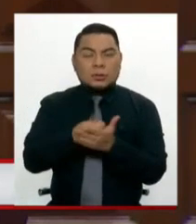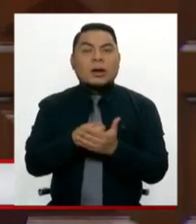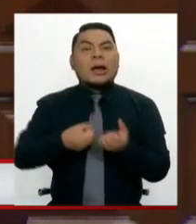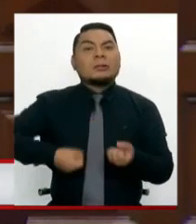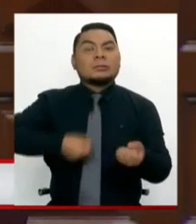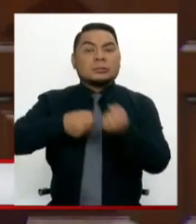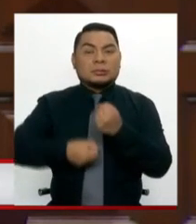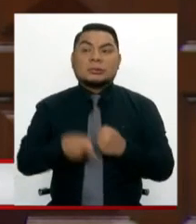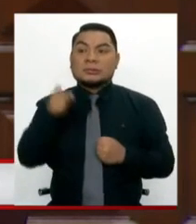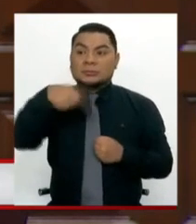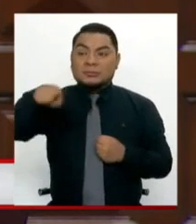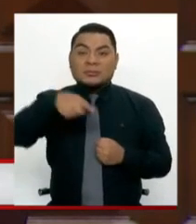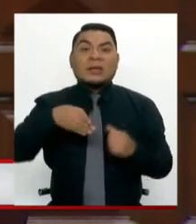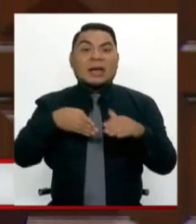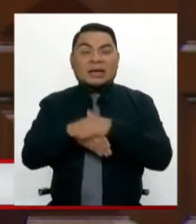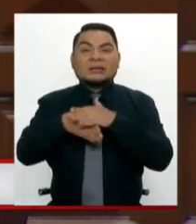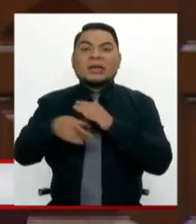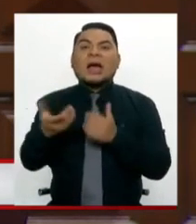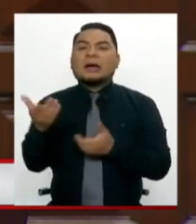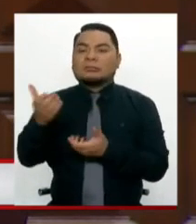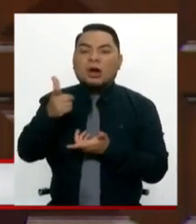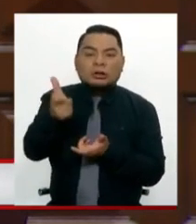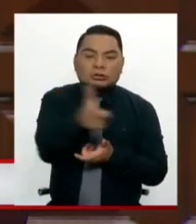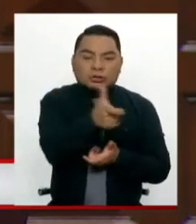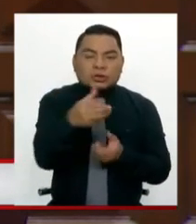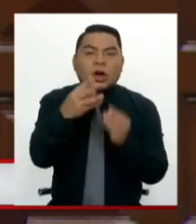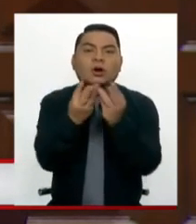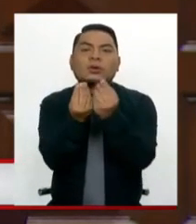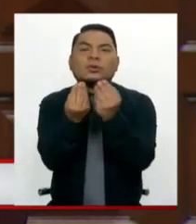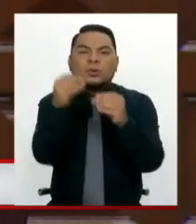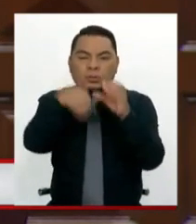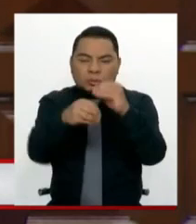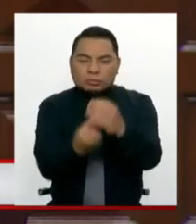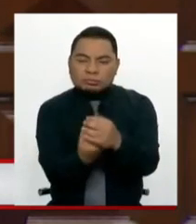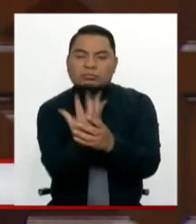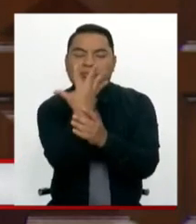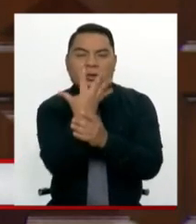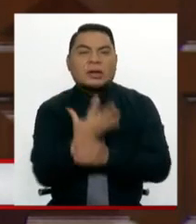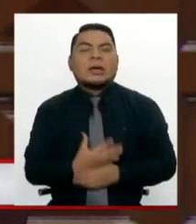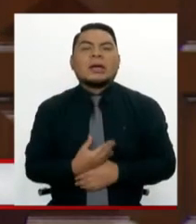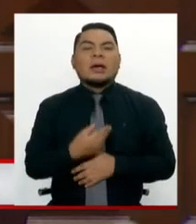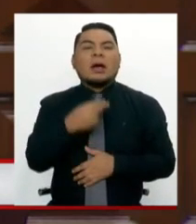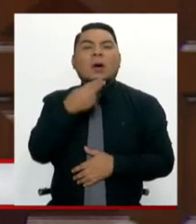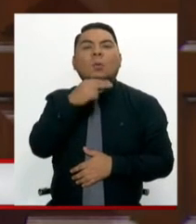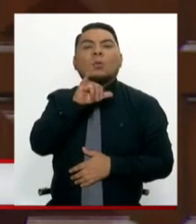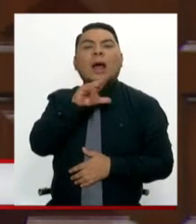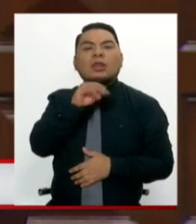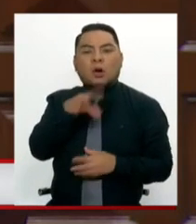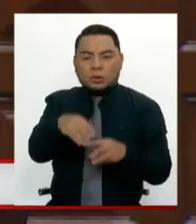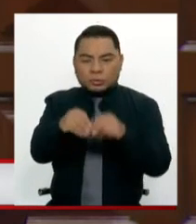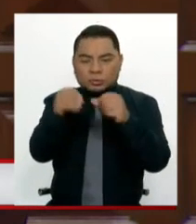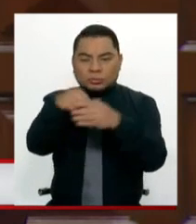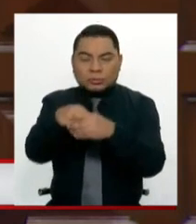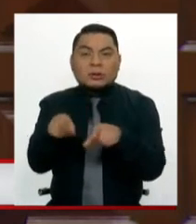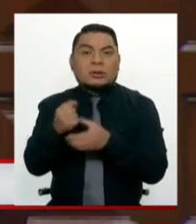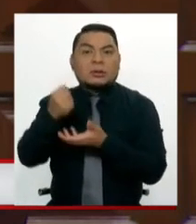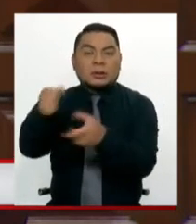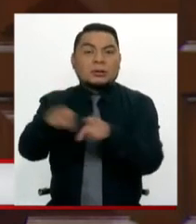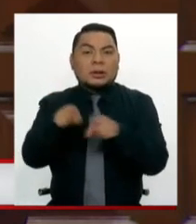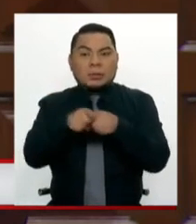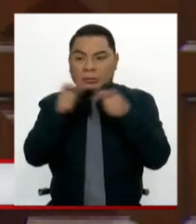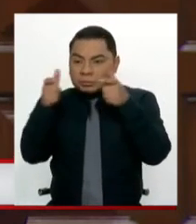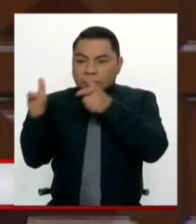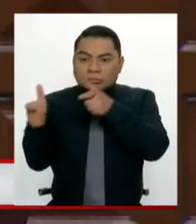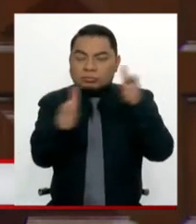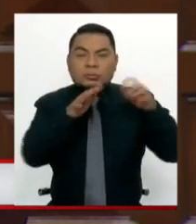agropecuario, acceso a fertilizantes, semillas y guano de islas, información de precios, monitoreo satelital de